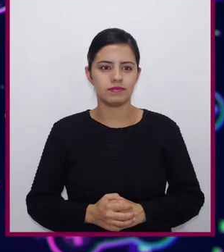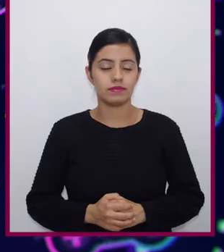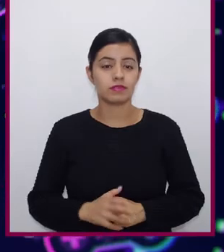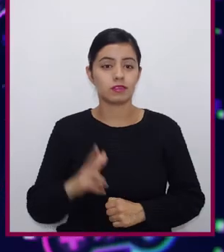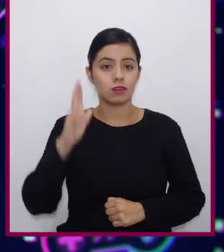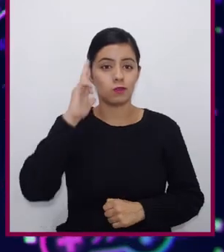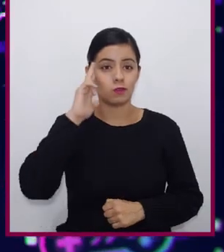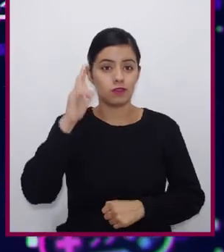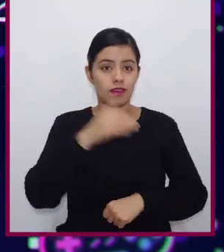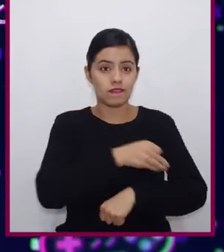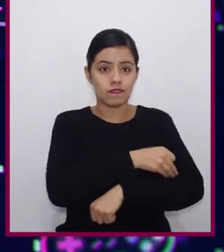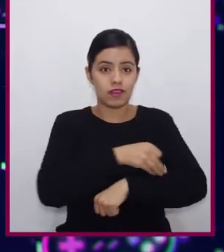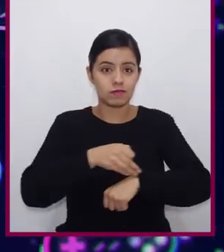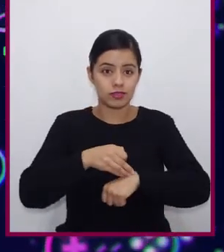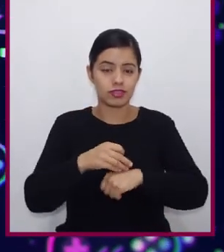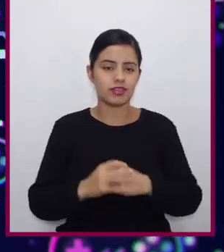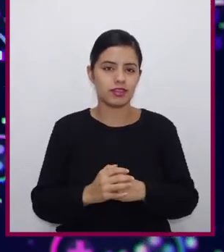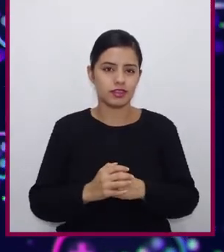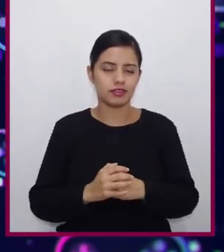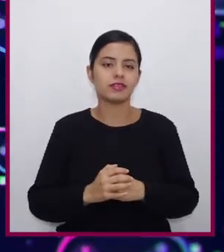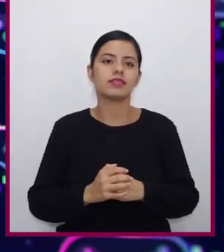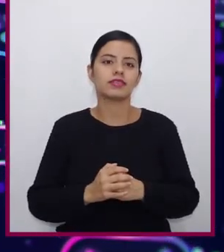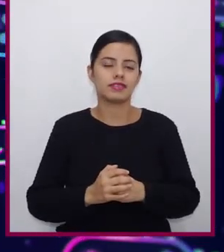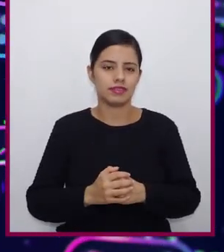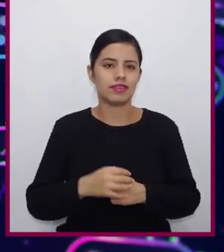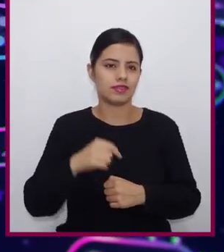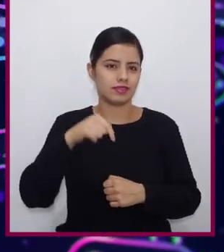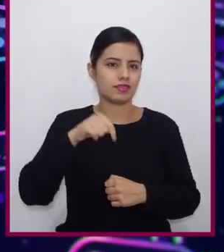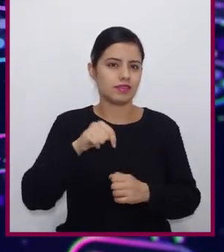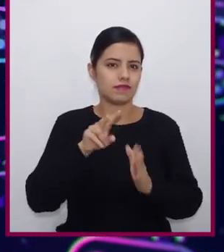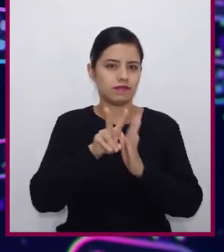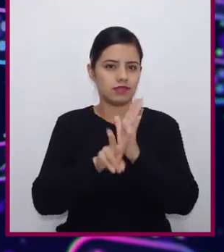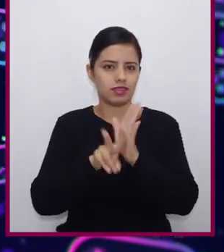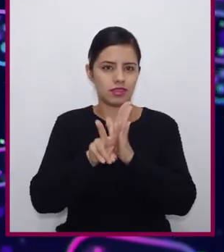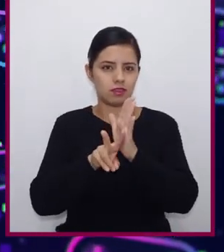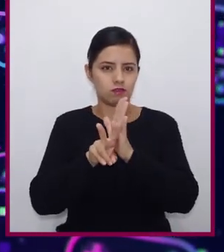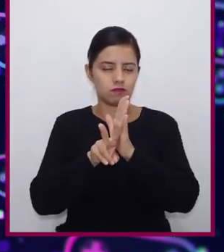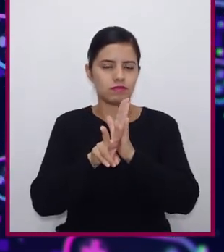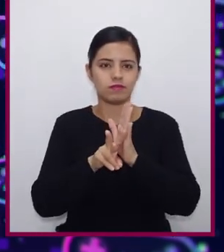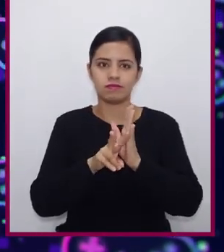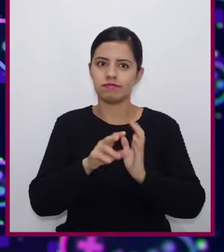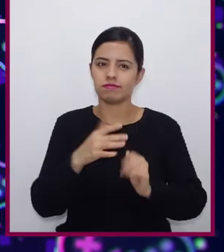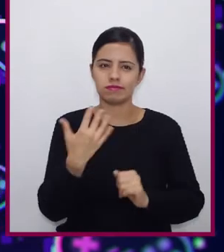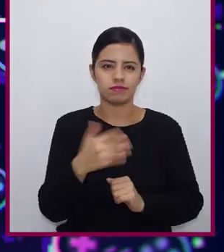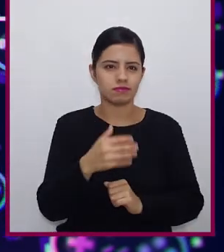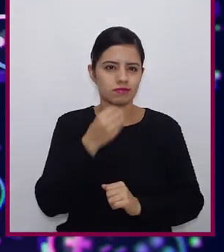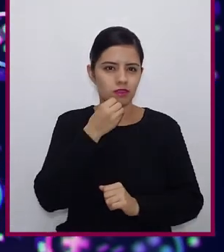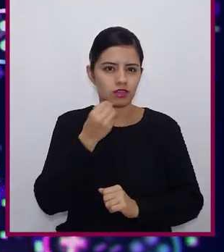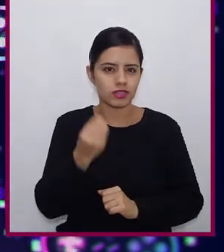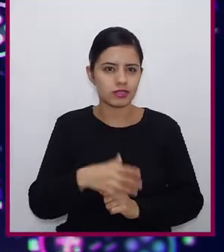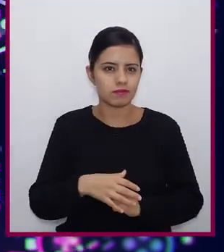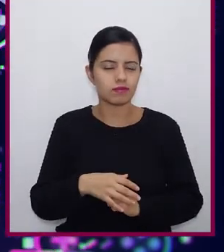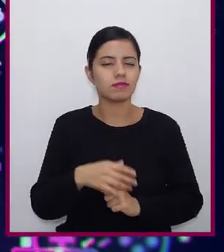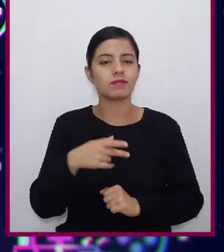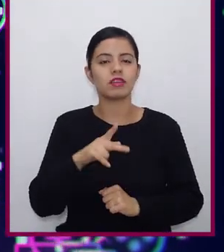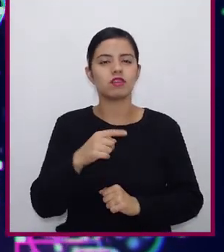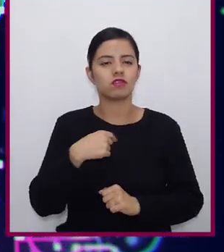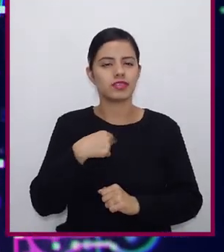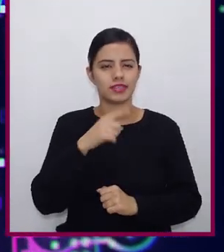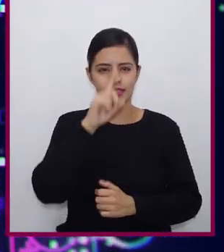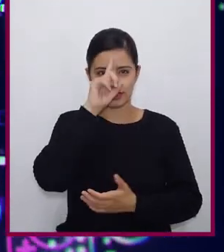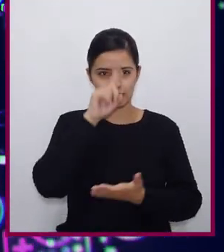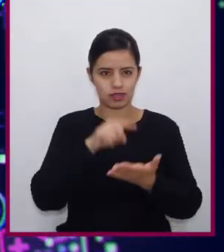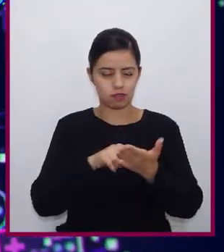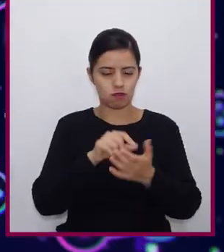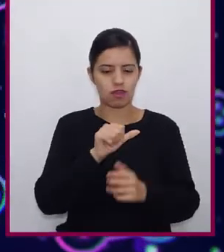Hola familia digital, este video de Bitbots está buenísimo. Pero creo que a